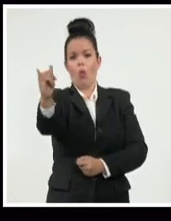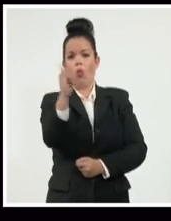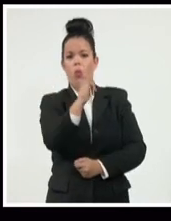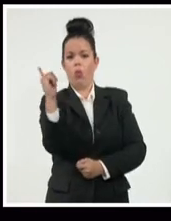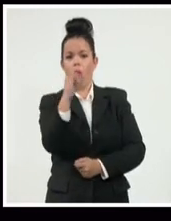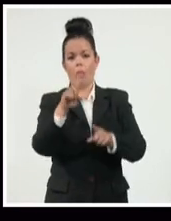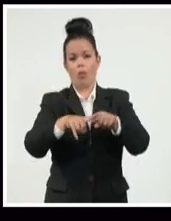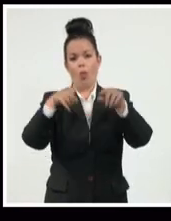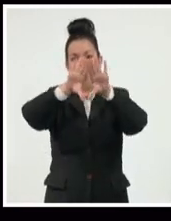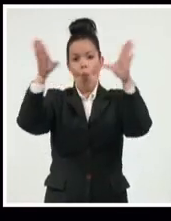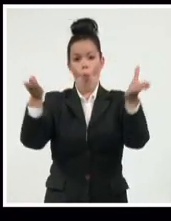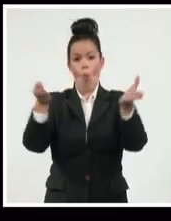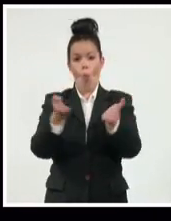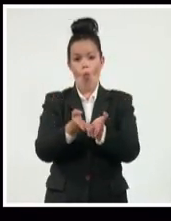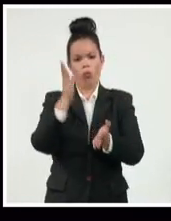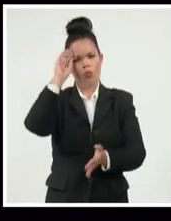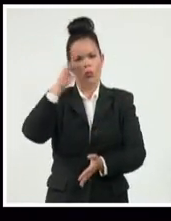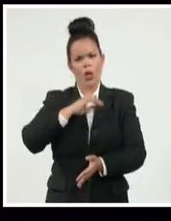del cinematógrafo.